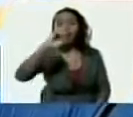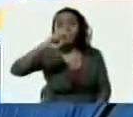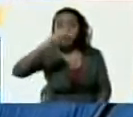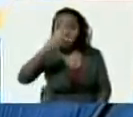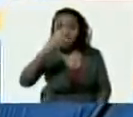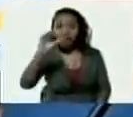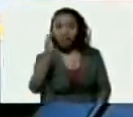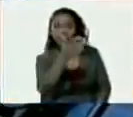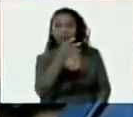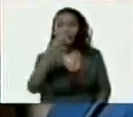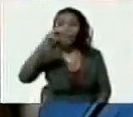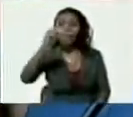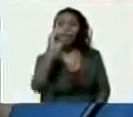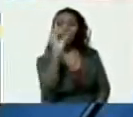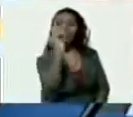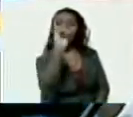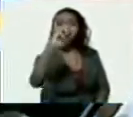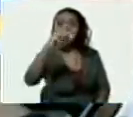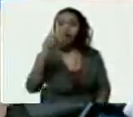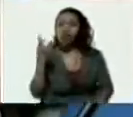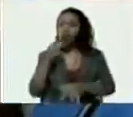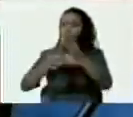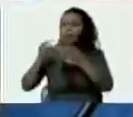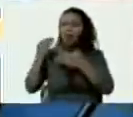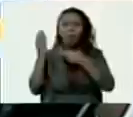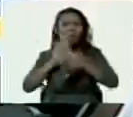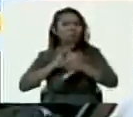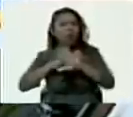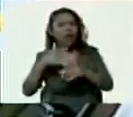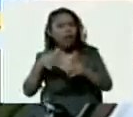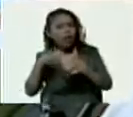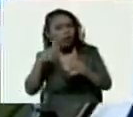misterio de por qué estos superhombres que están aquí